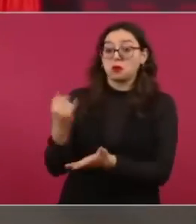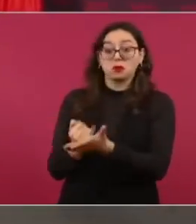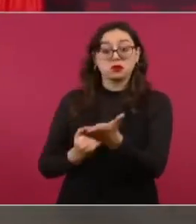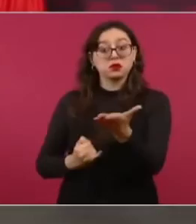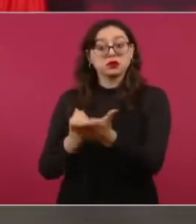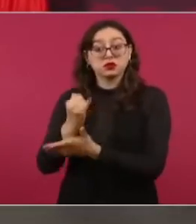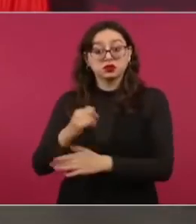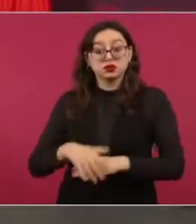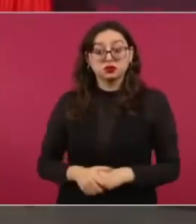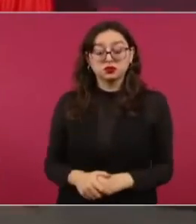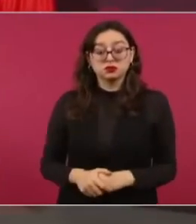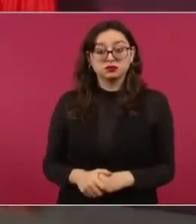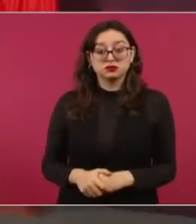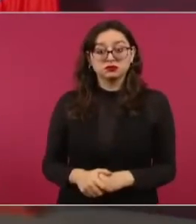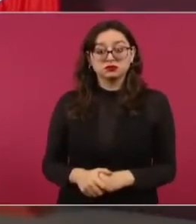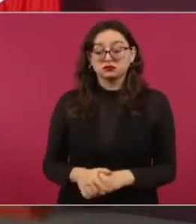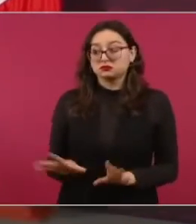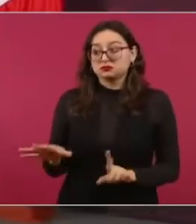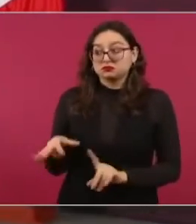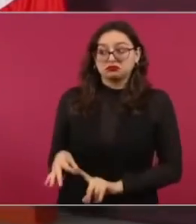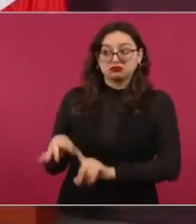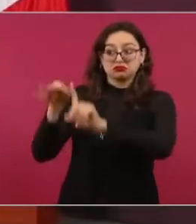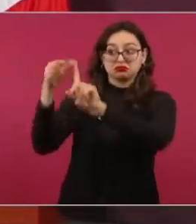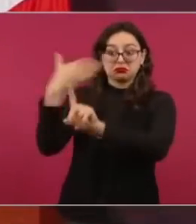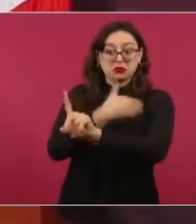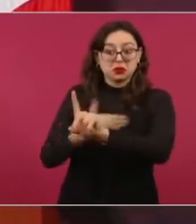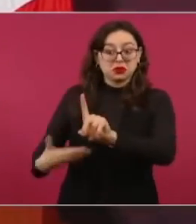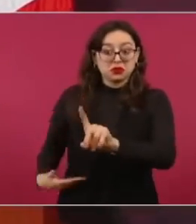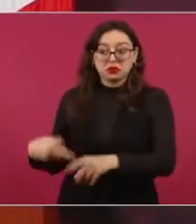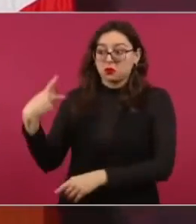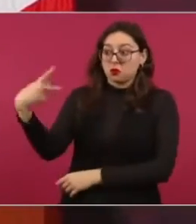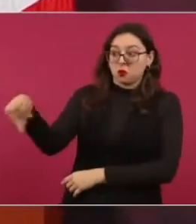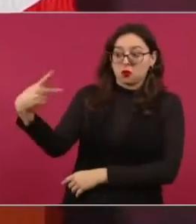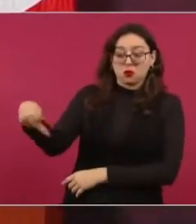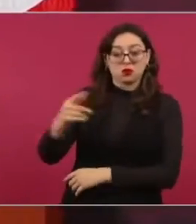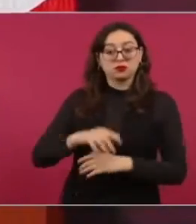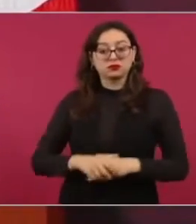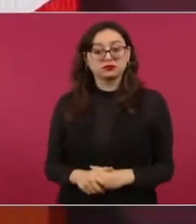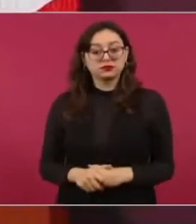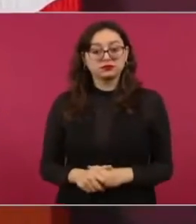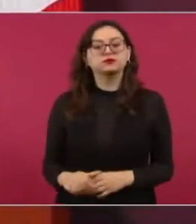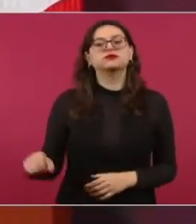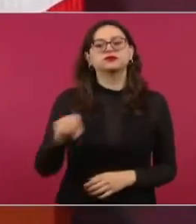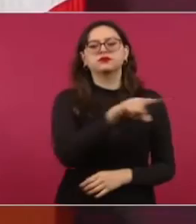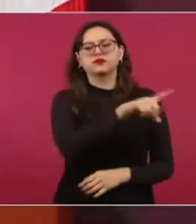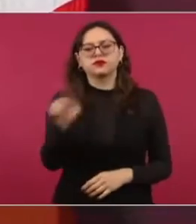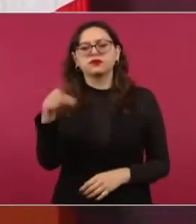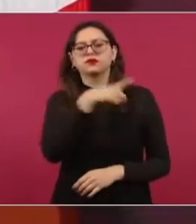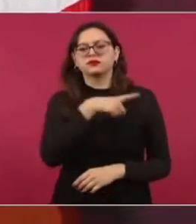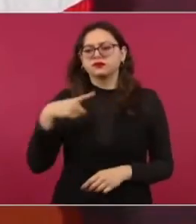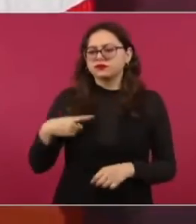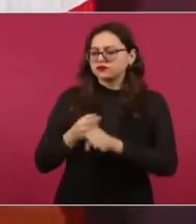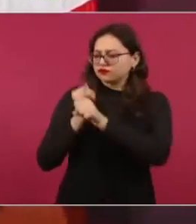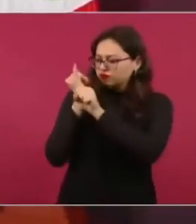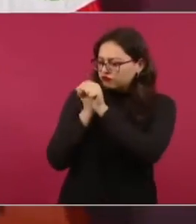Hagan ustedes un ejercicio periodístico sobre quién nombró